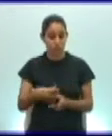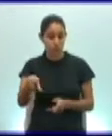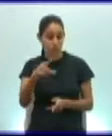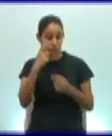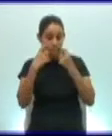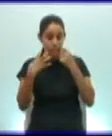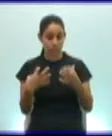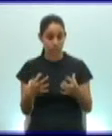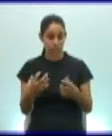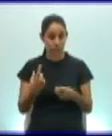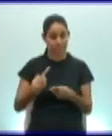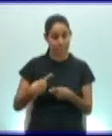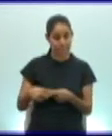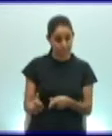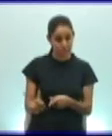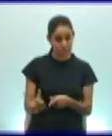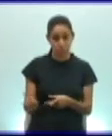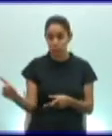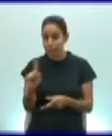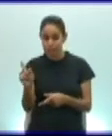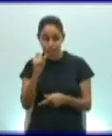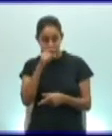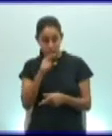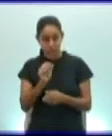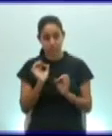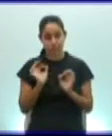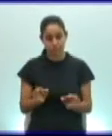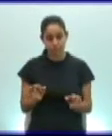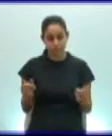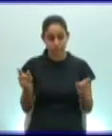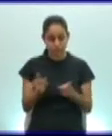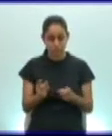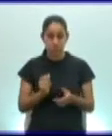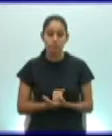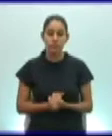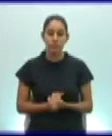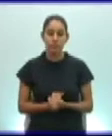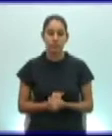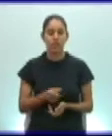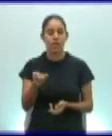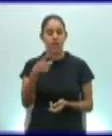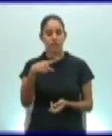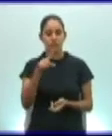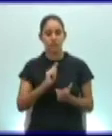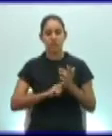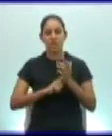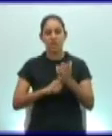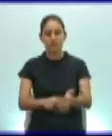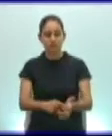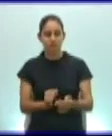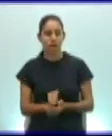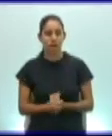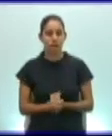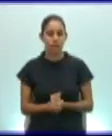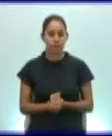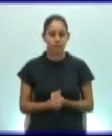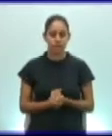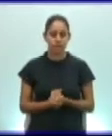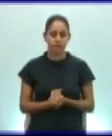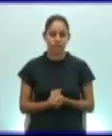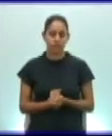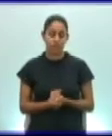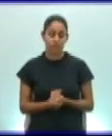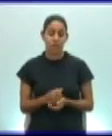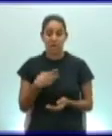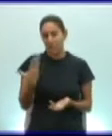trabajo terminado, y eso es bueno que quede claro en todos. Este no es un trabajo terminado, es un trabajo que orientamos para ampliar. Por lo tanto,